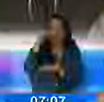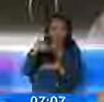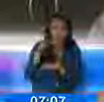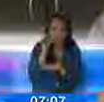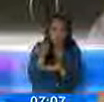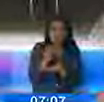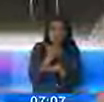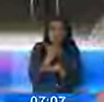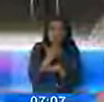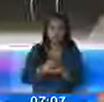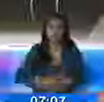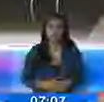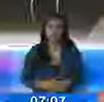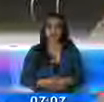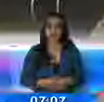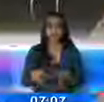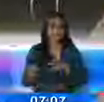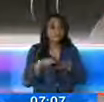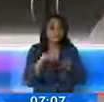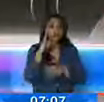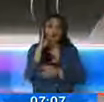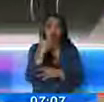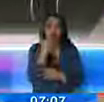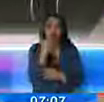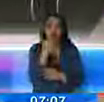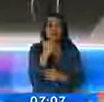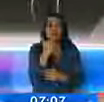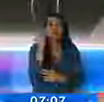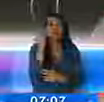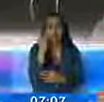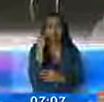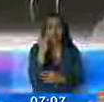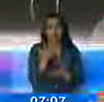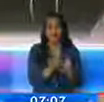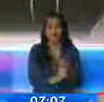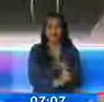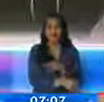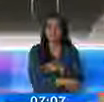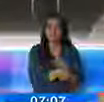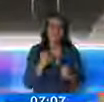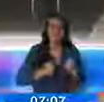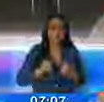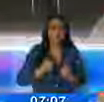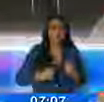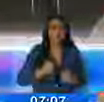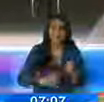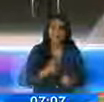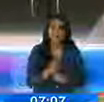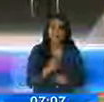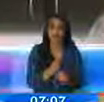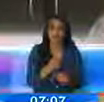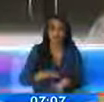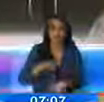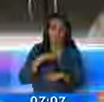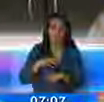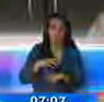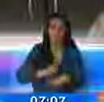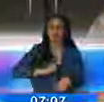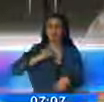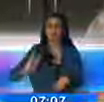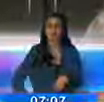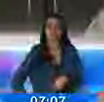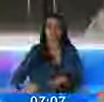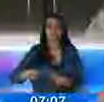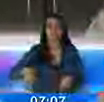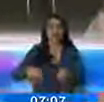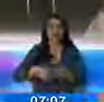sobre la presencia policial cuando se estaban acercando intentó fugar corrió y lanzó un paquete en un terreno baldío